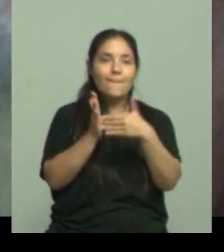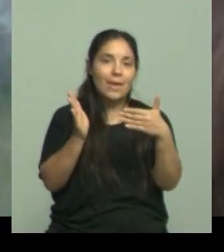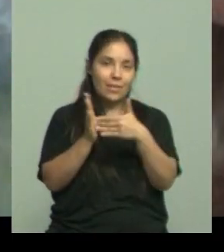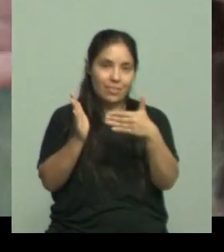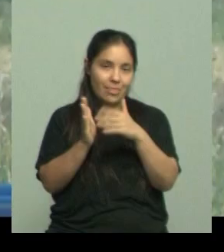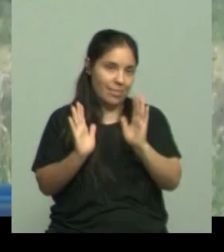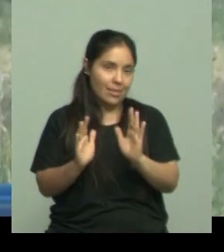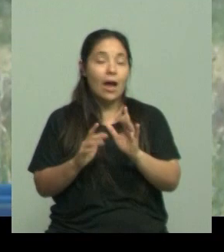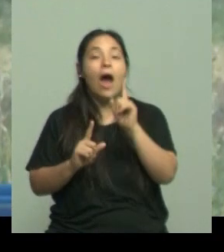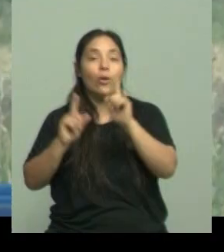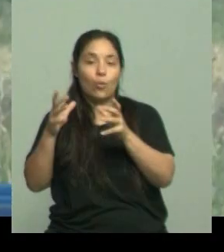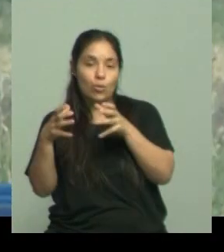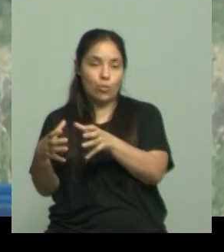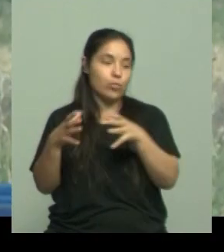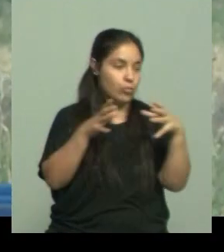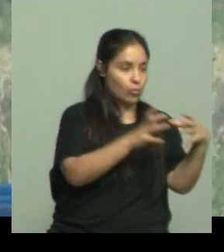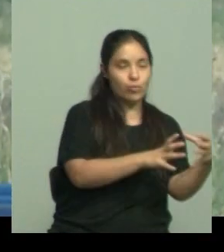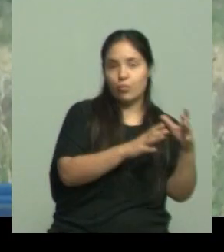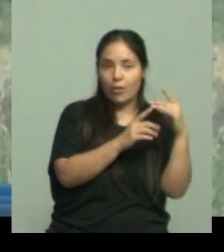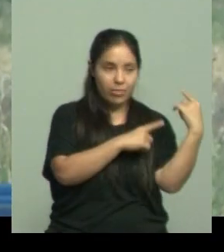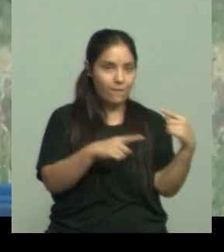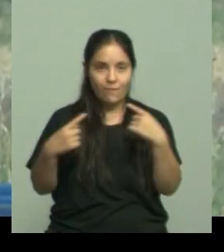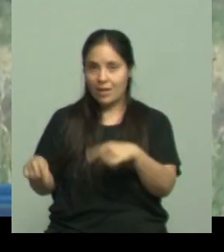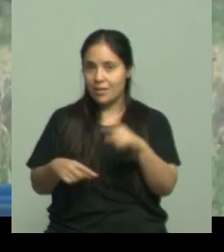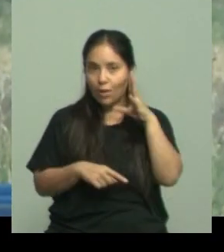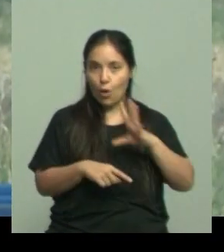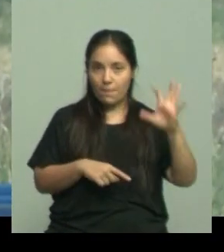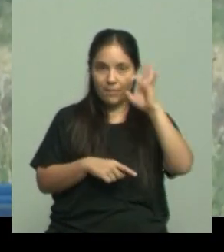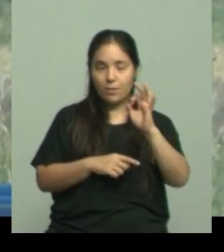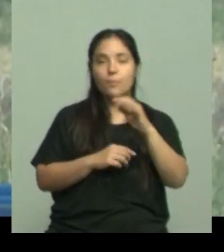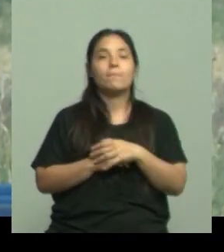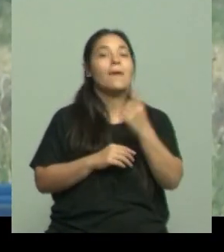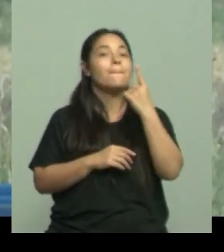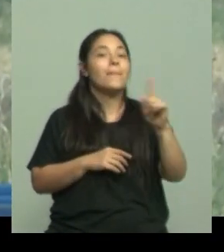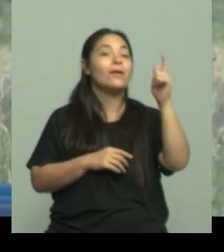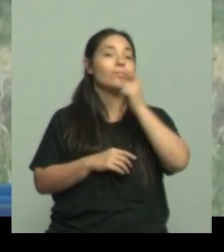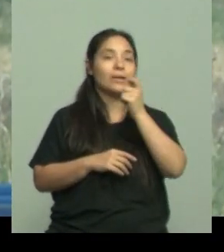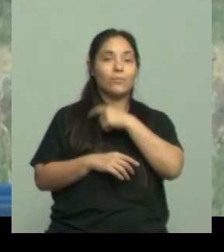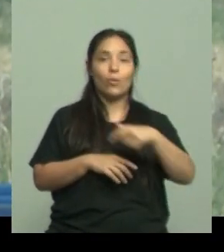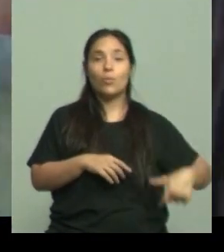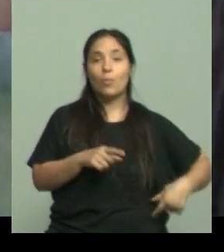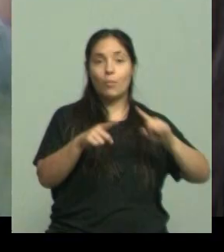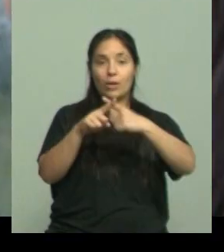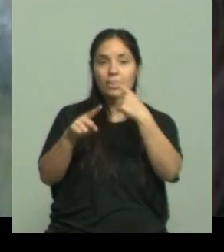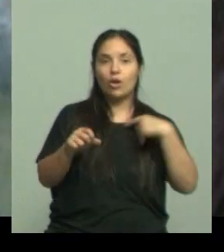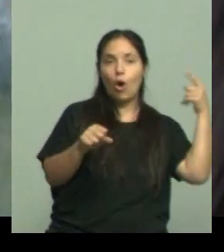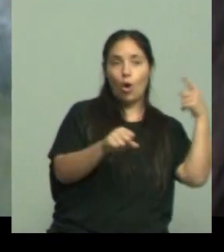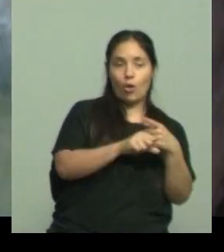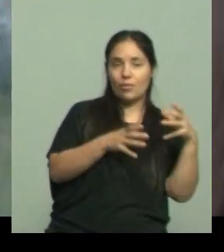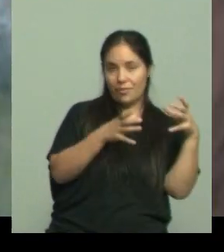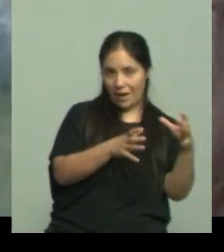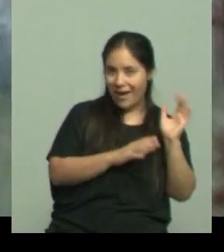no, que están netamente opositores, podemos hablar de la grita. ¿Qué pasa que cuando vos estás en contra del poder político,